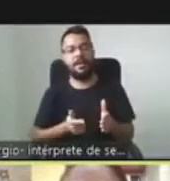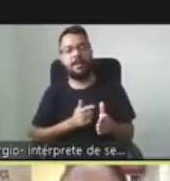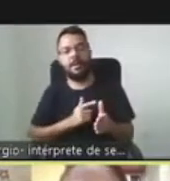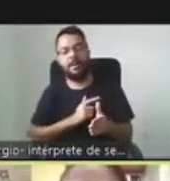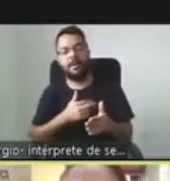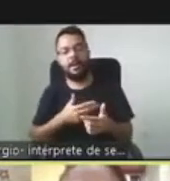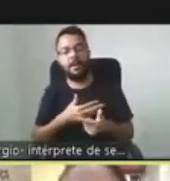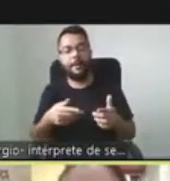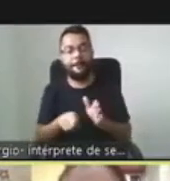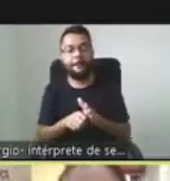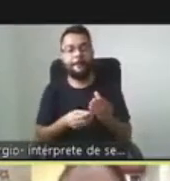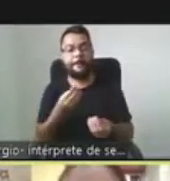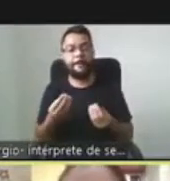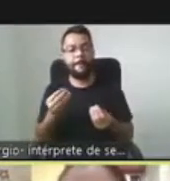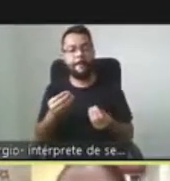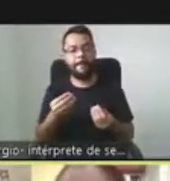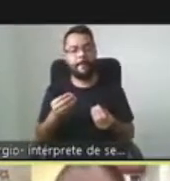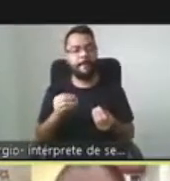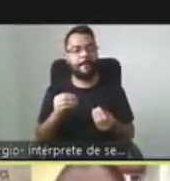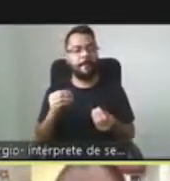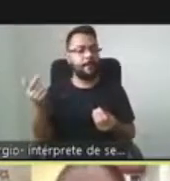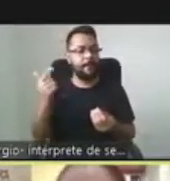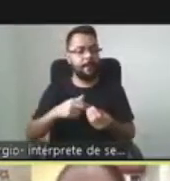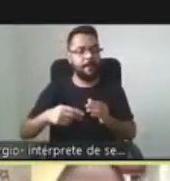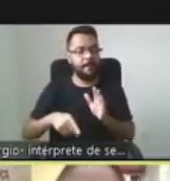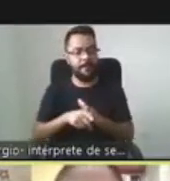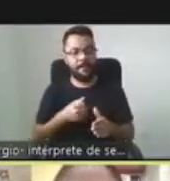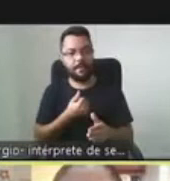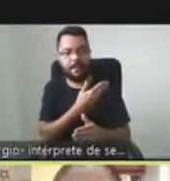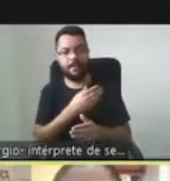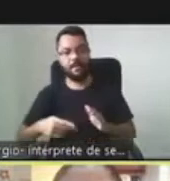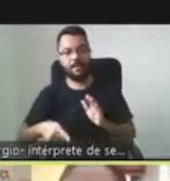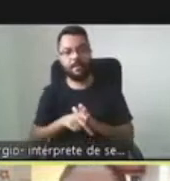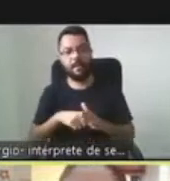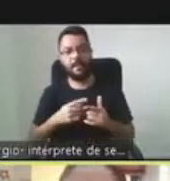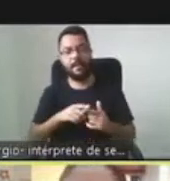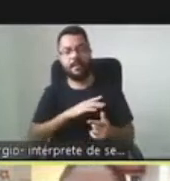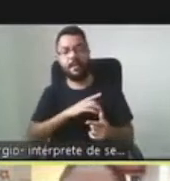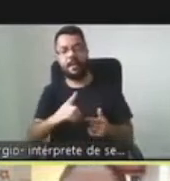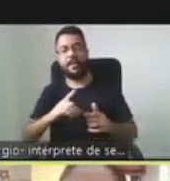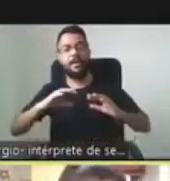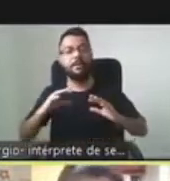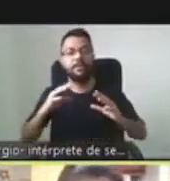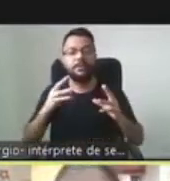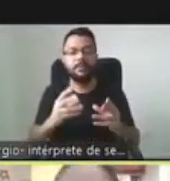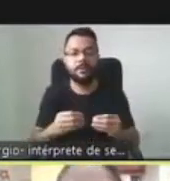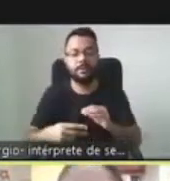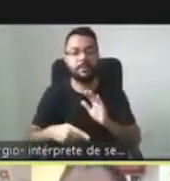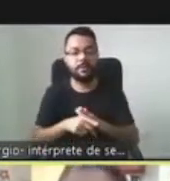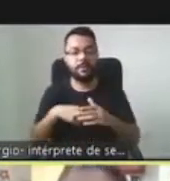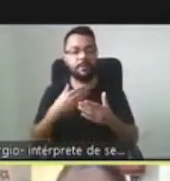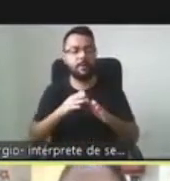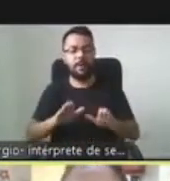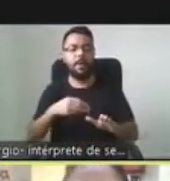de las personas con discapacidad, y tiene que haber la coordinación de todos los entes, desde el Ministerio de